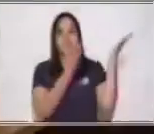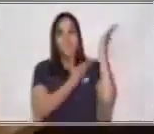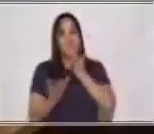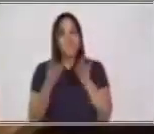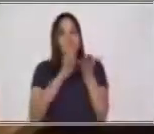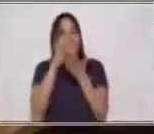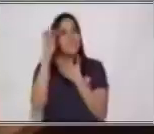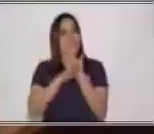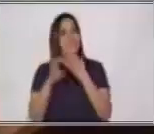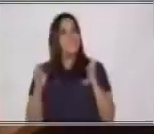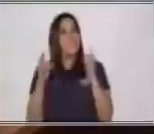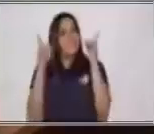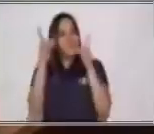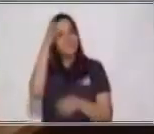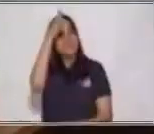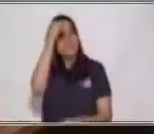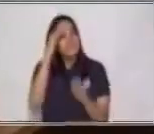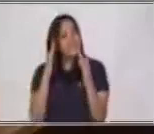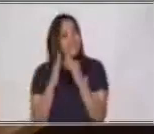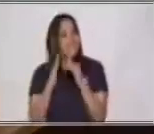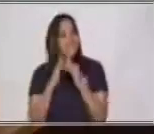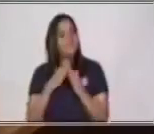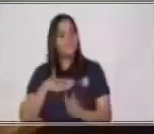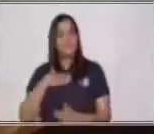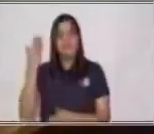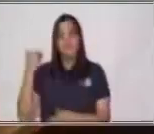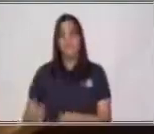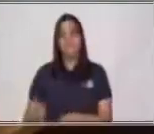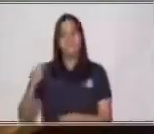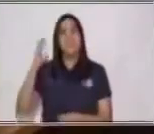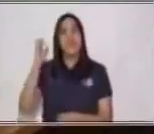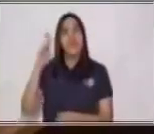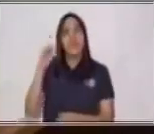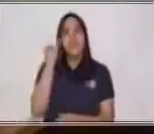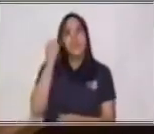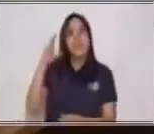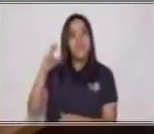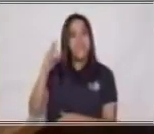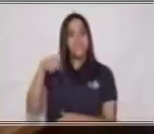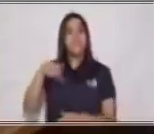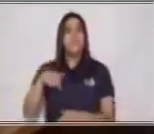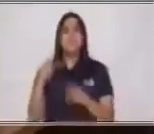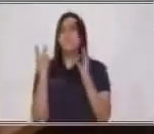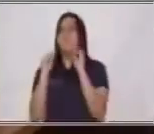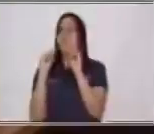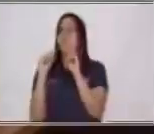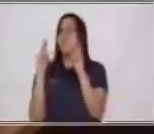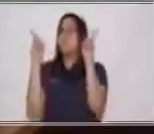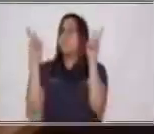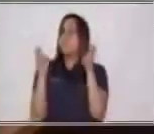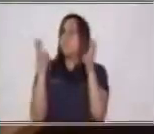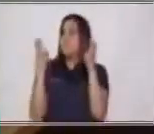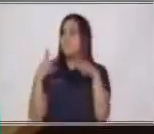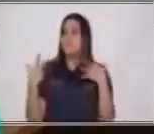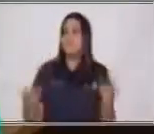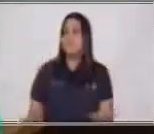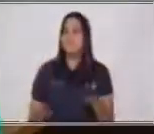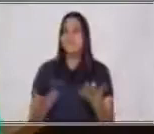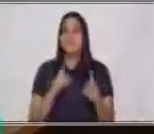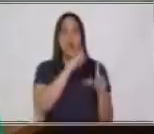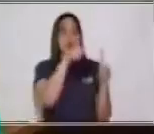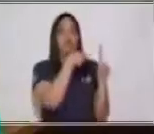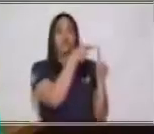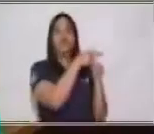Bienvenido a este espacio educativo Aprendo en Casa. Soy Edinova y en esta oportunidad desarrollaré el tema suma